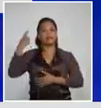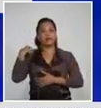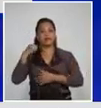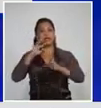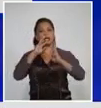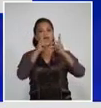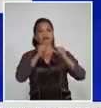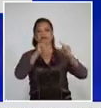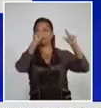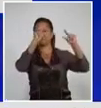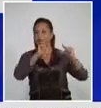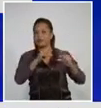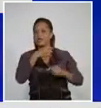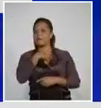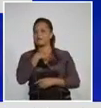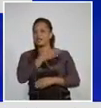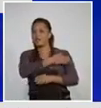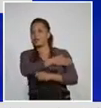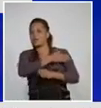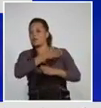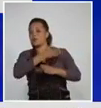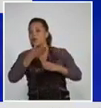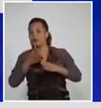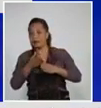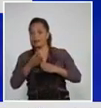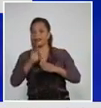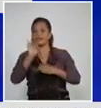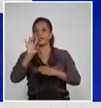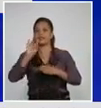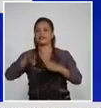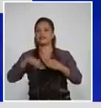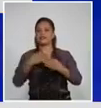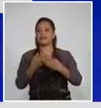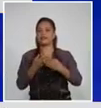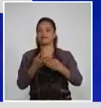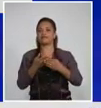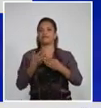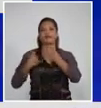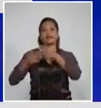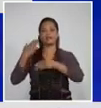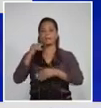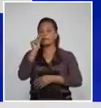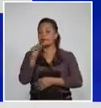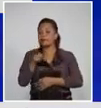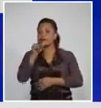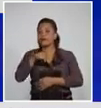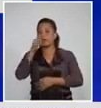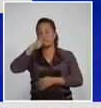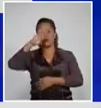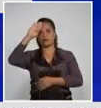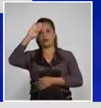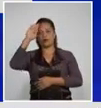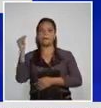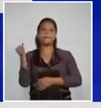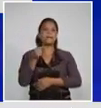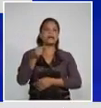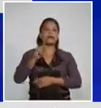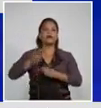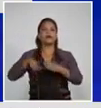baja que hemos tenido en los últimos 15 días de casos autóctonos, excepto el